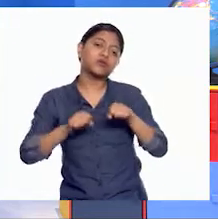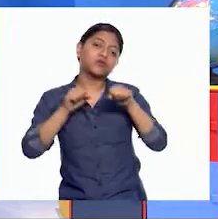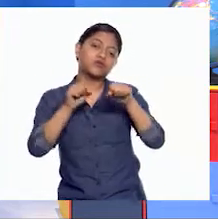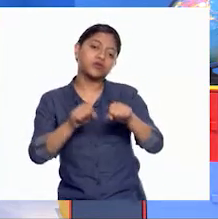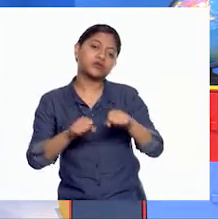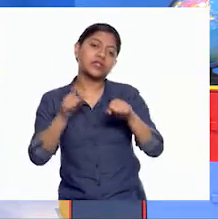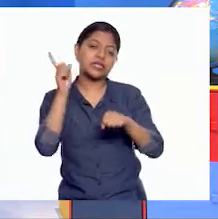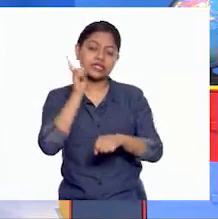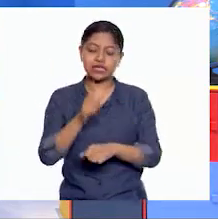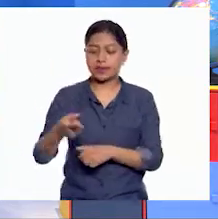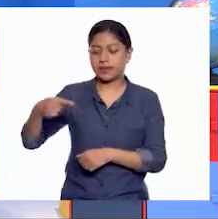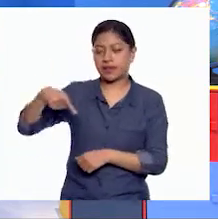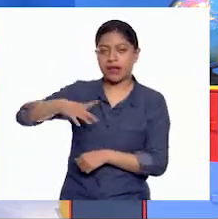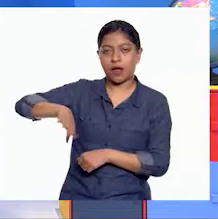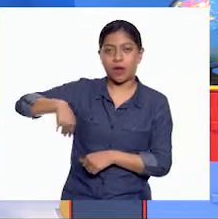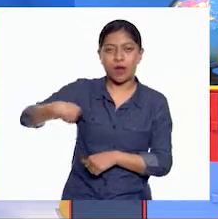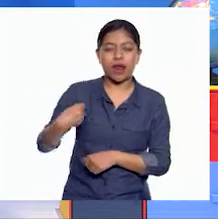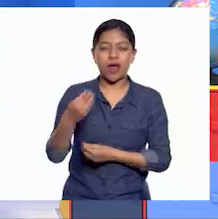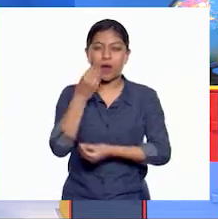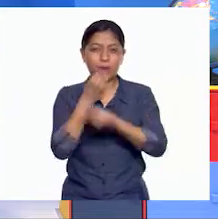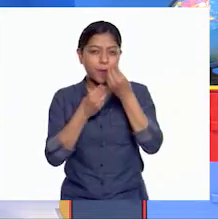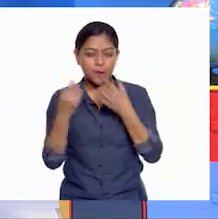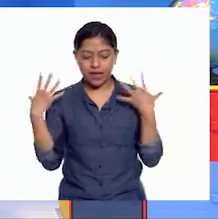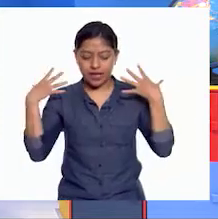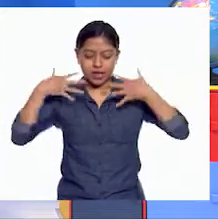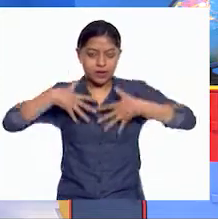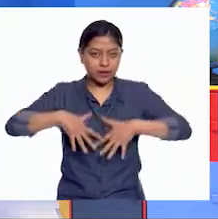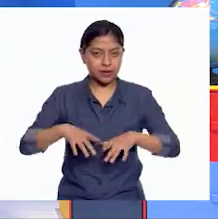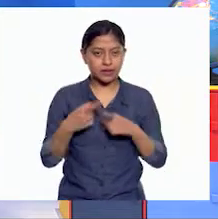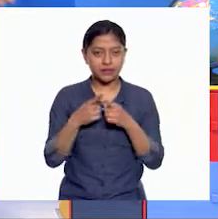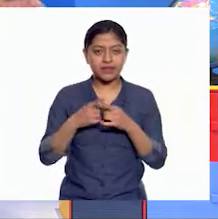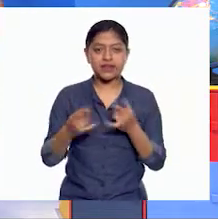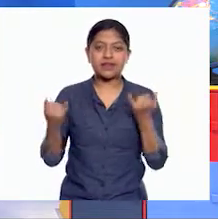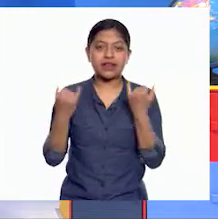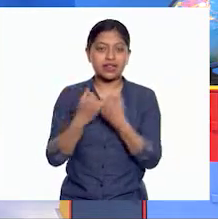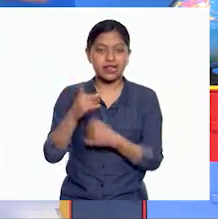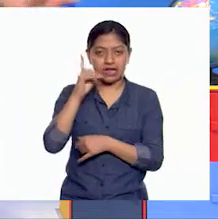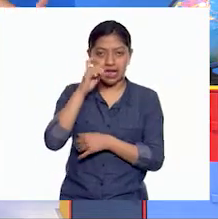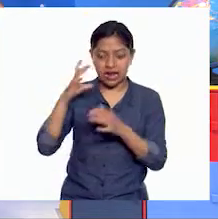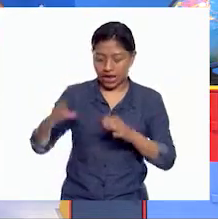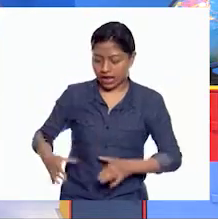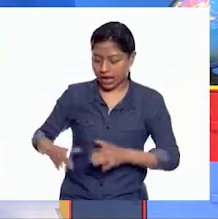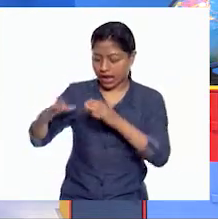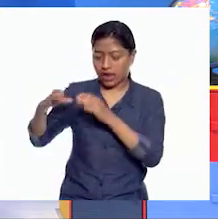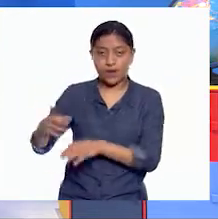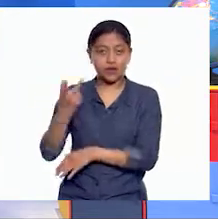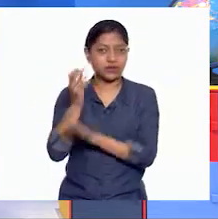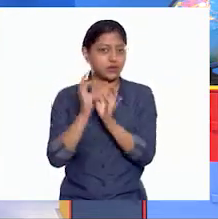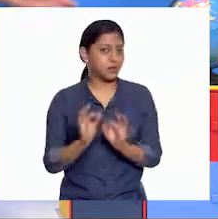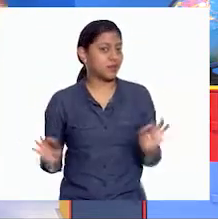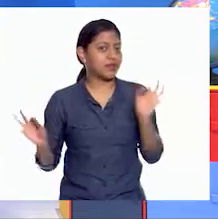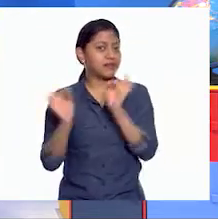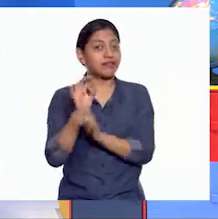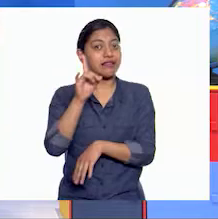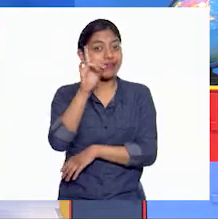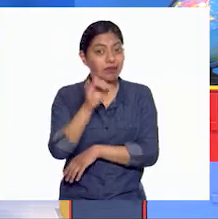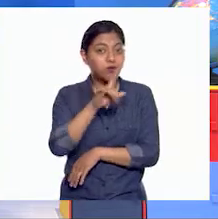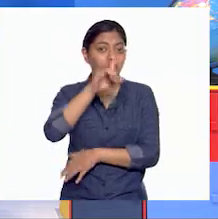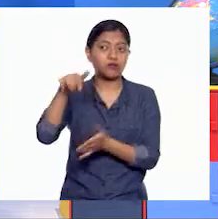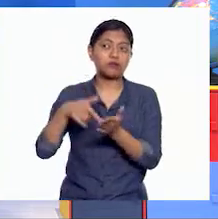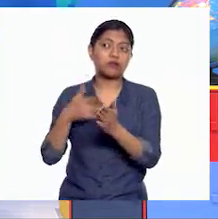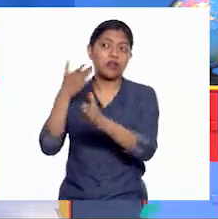llevaba provisiones para el largo viaje y unas alforjas enormes para el agua. El agua siempre ha sido importante, no importa